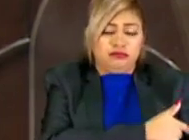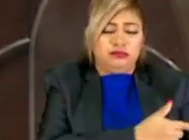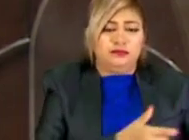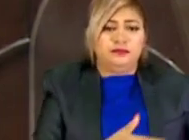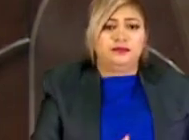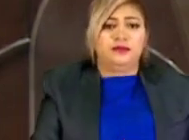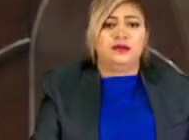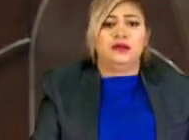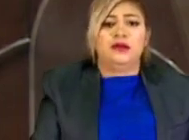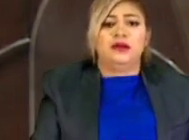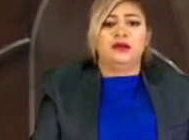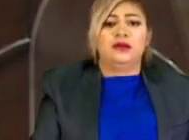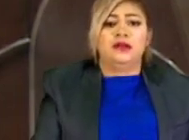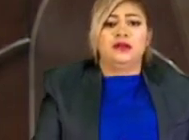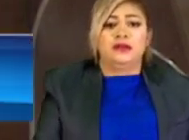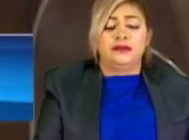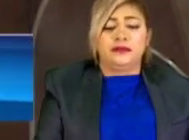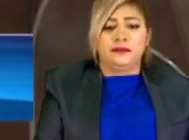Sin embargo,